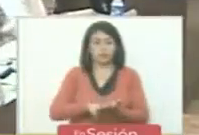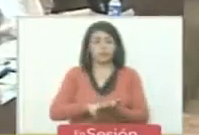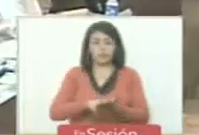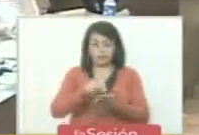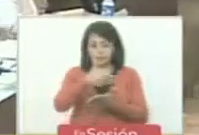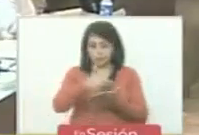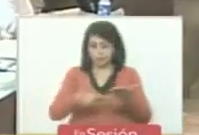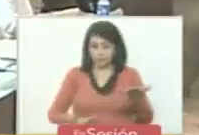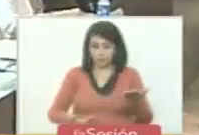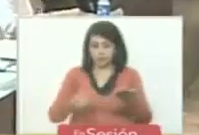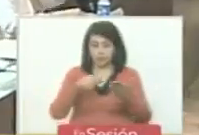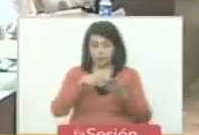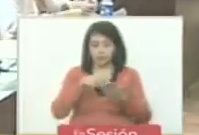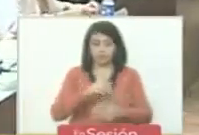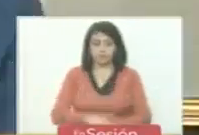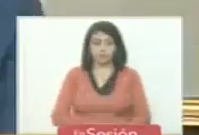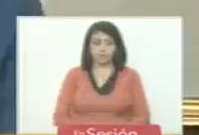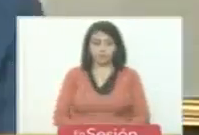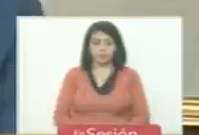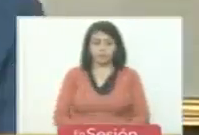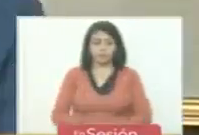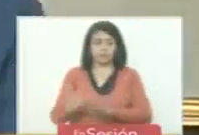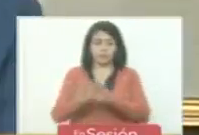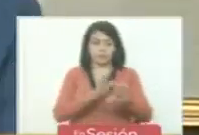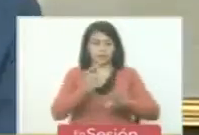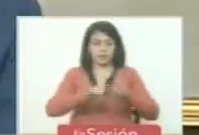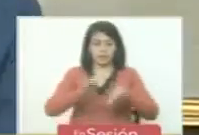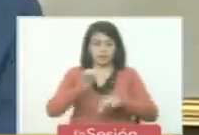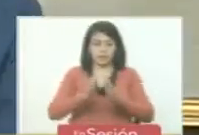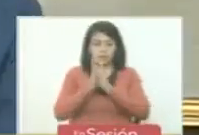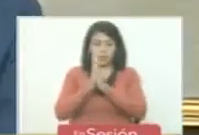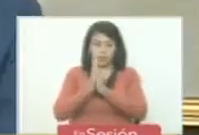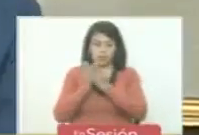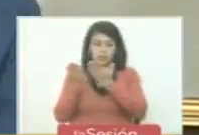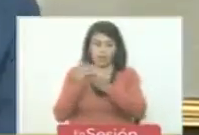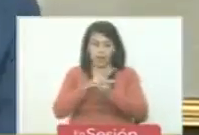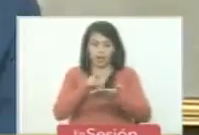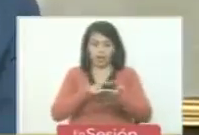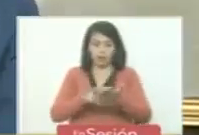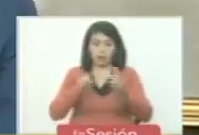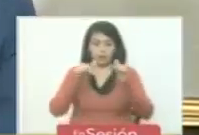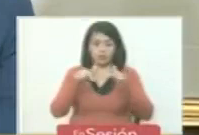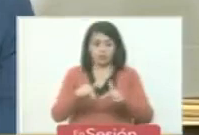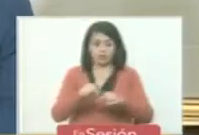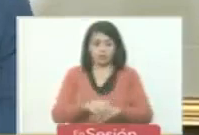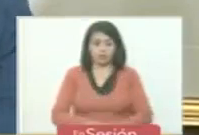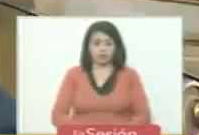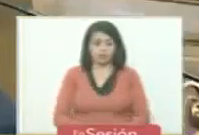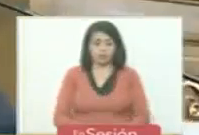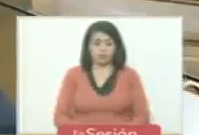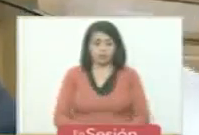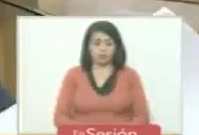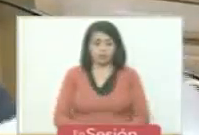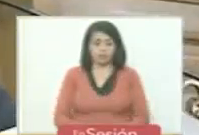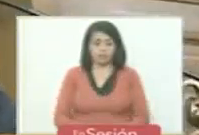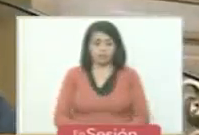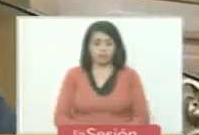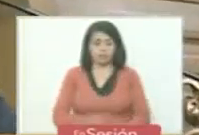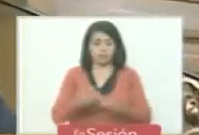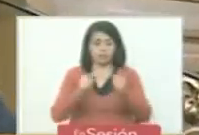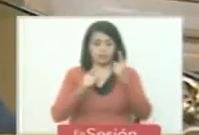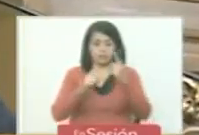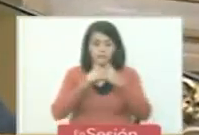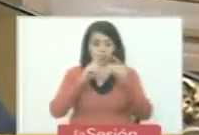acta correspondiente. Ciudadana secretaria, por favor, sírvase a dar lectura a la cuenta. Cuenta número